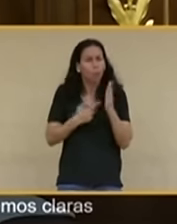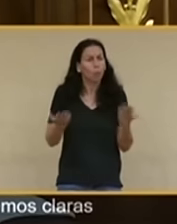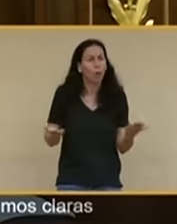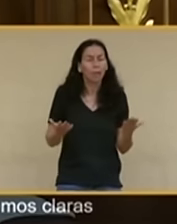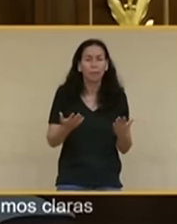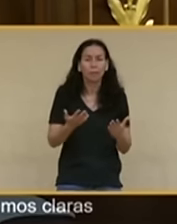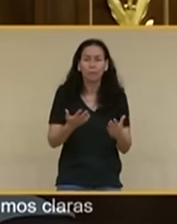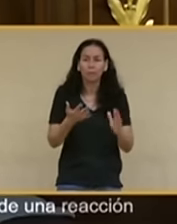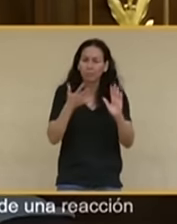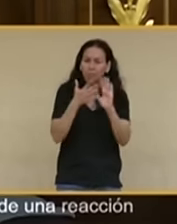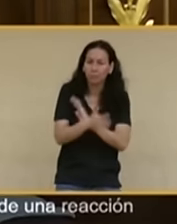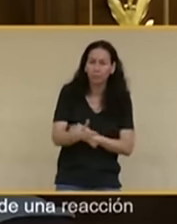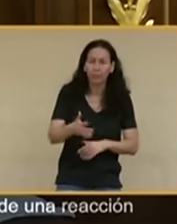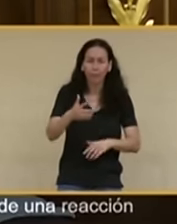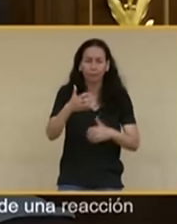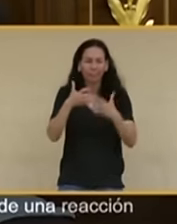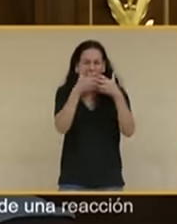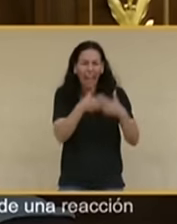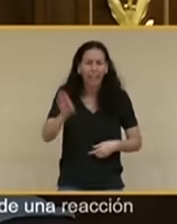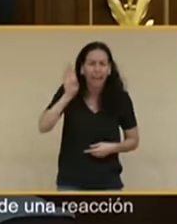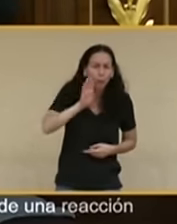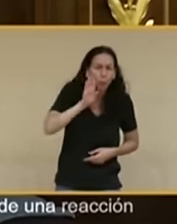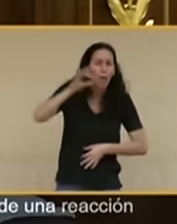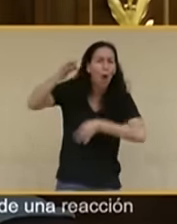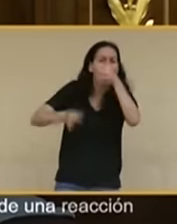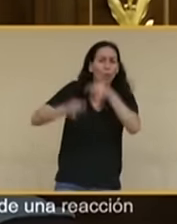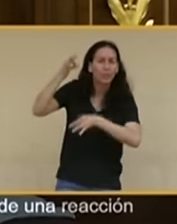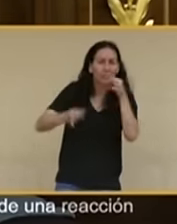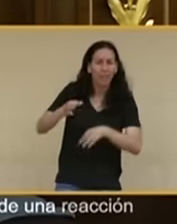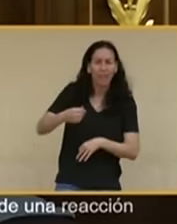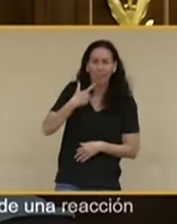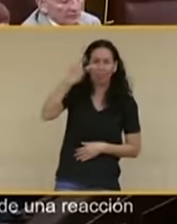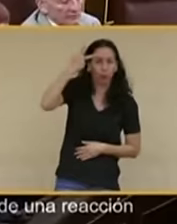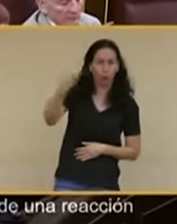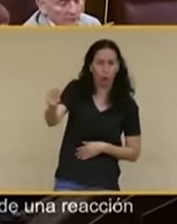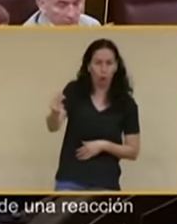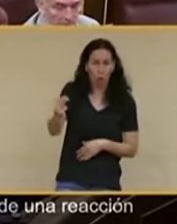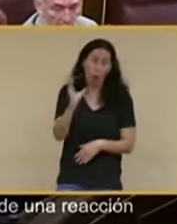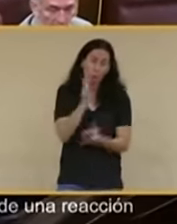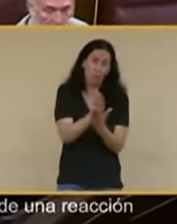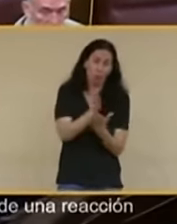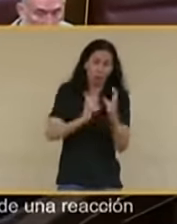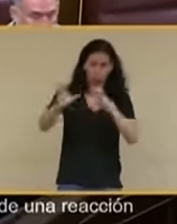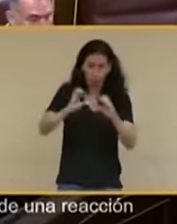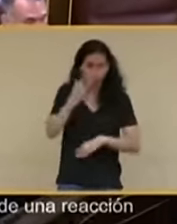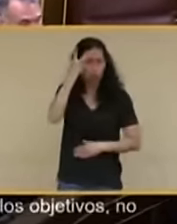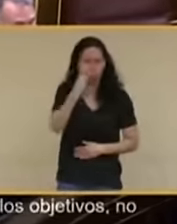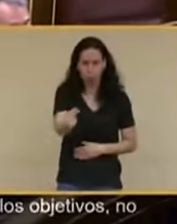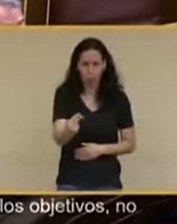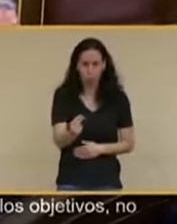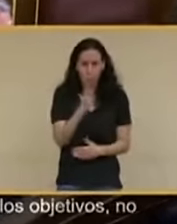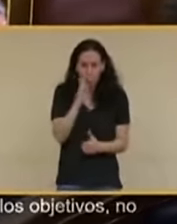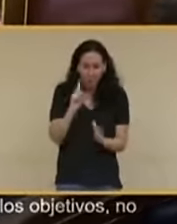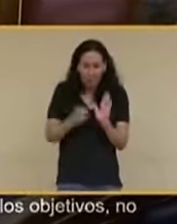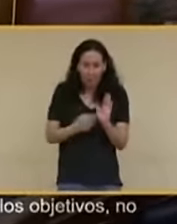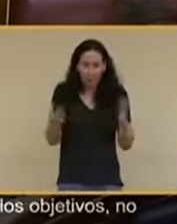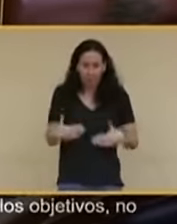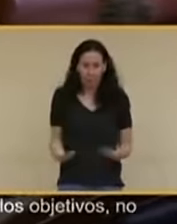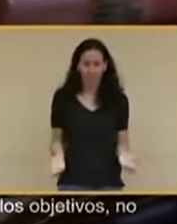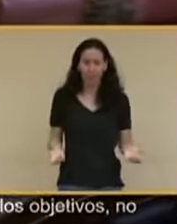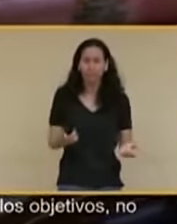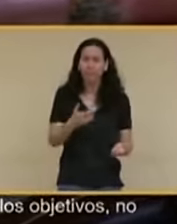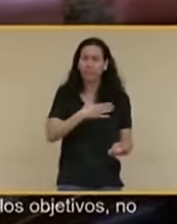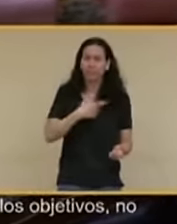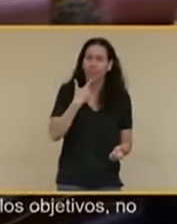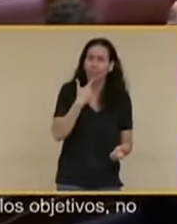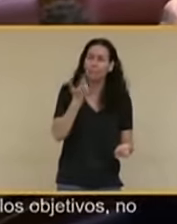nunca más a las cloacas y a la guerra sucia judicial, policial o mediática como respuesta a demandas políticas legítimas. Decir nunca